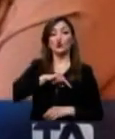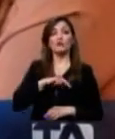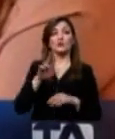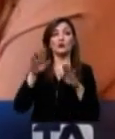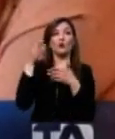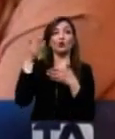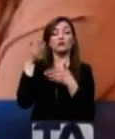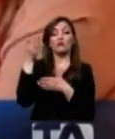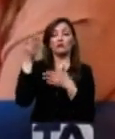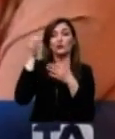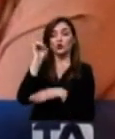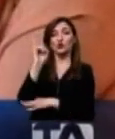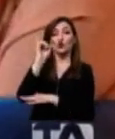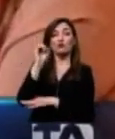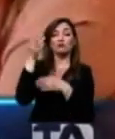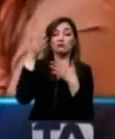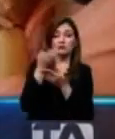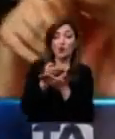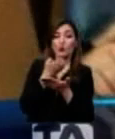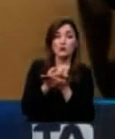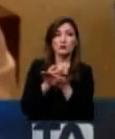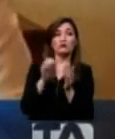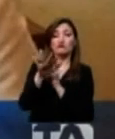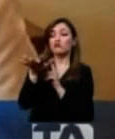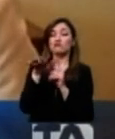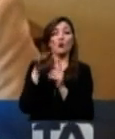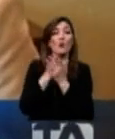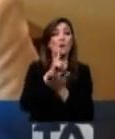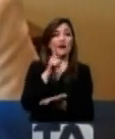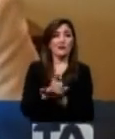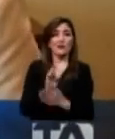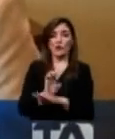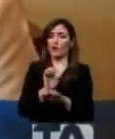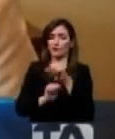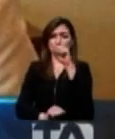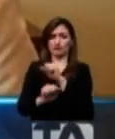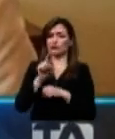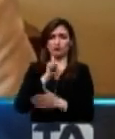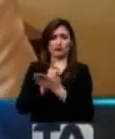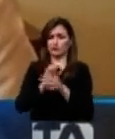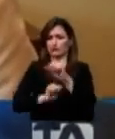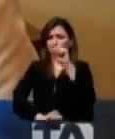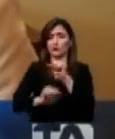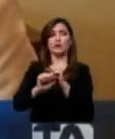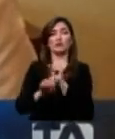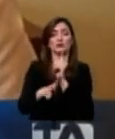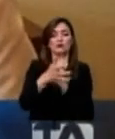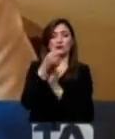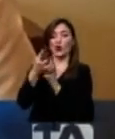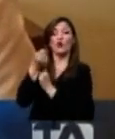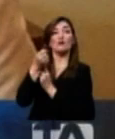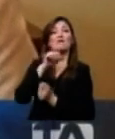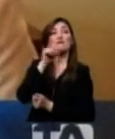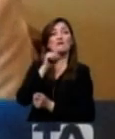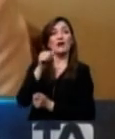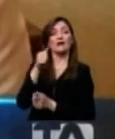económica un panorama económico real de lo que pasa en el país de lo que se ha conseguido de lo que se ha logrado de lo que se tiene